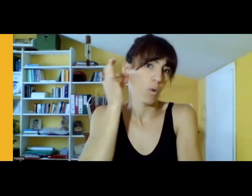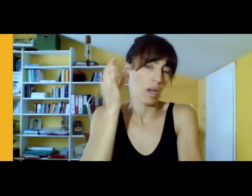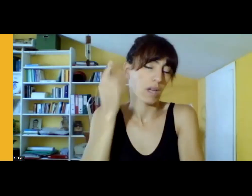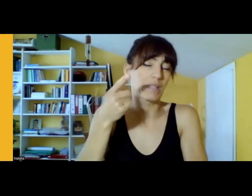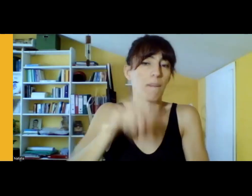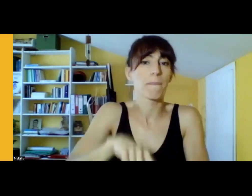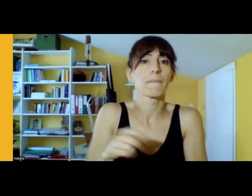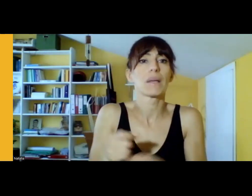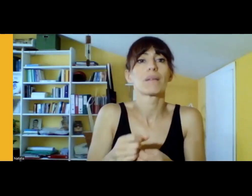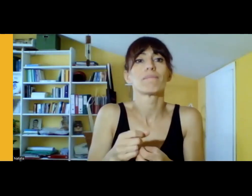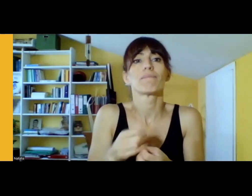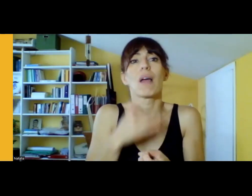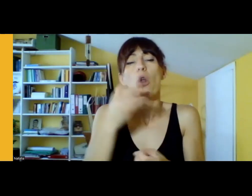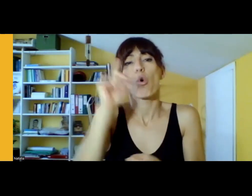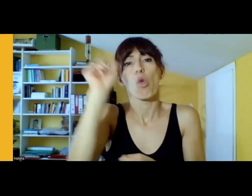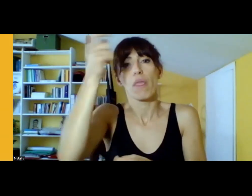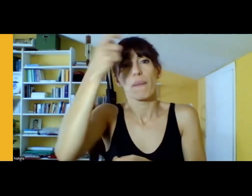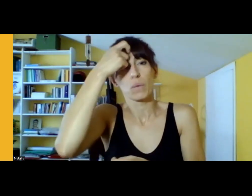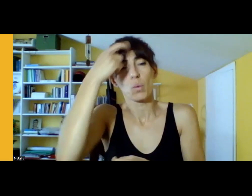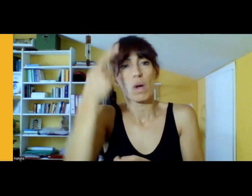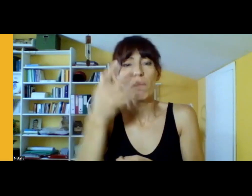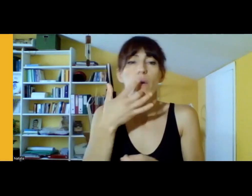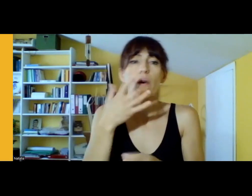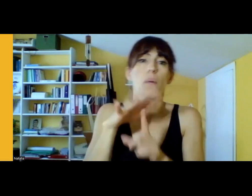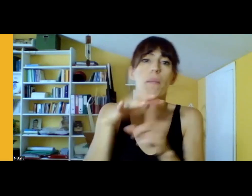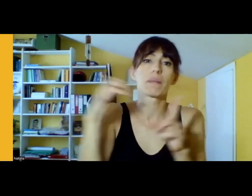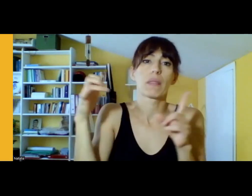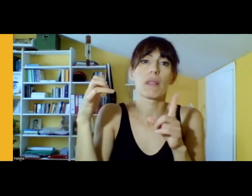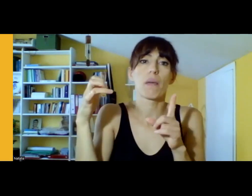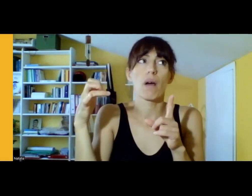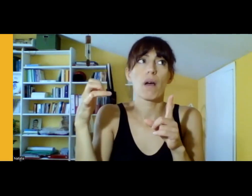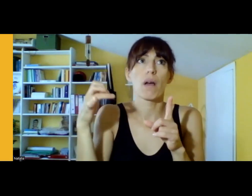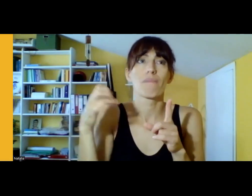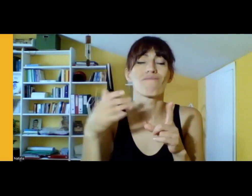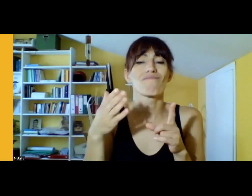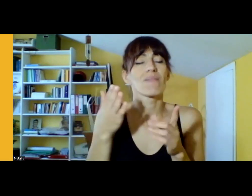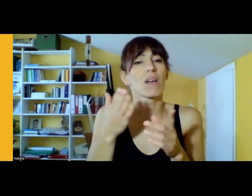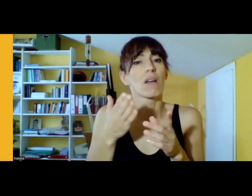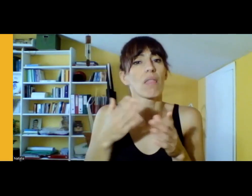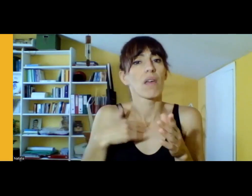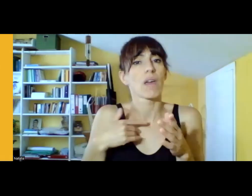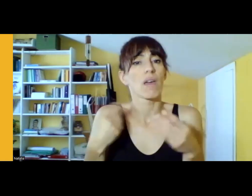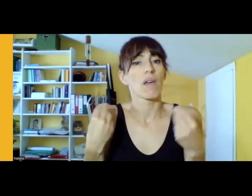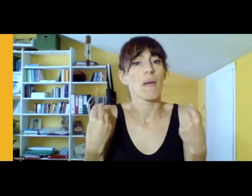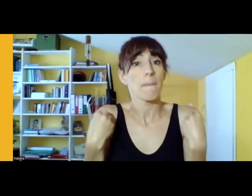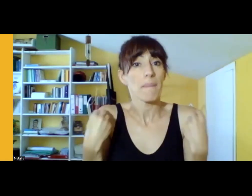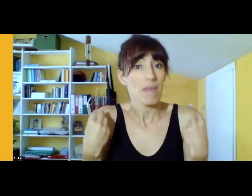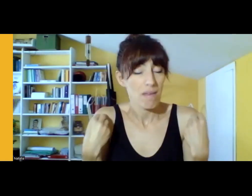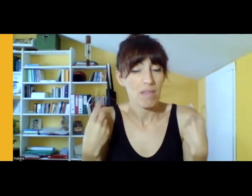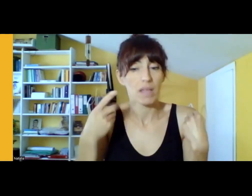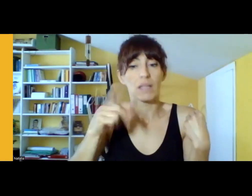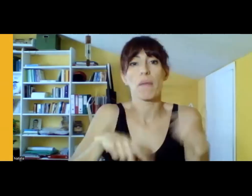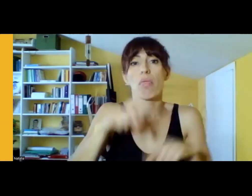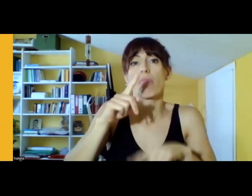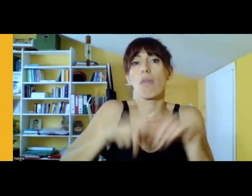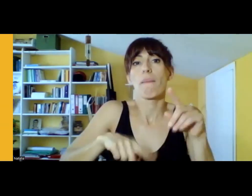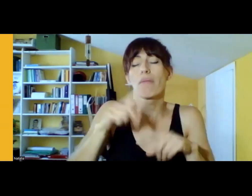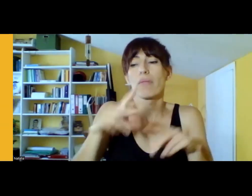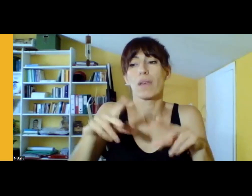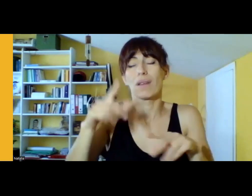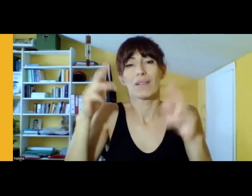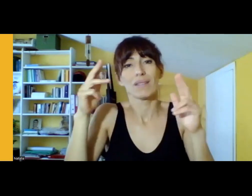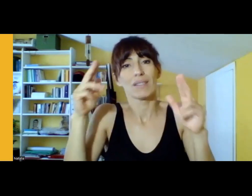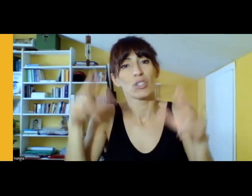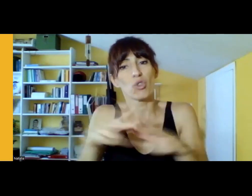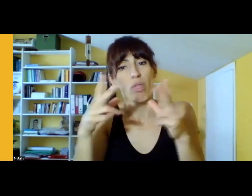conceptual que tenga una perspectiva de curso de vida, una perspectiva de determinantes sociales, de desigualdad y